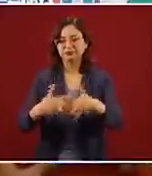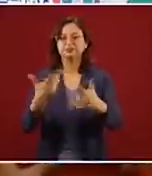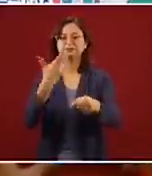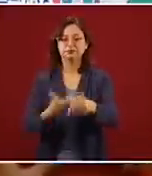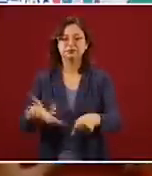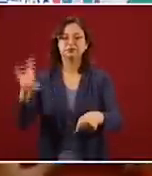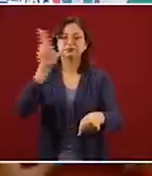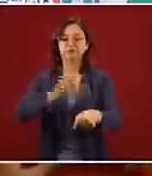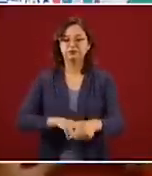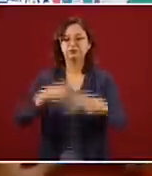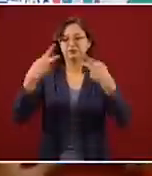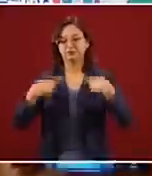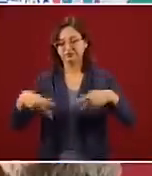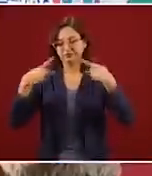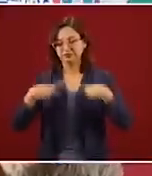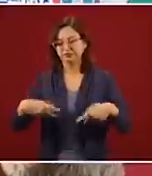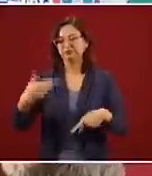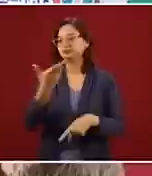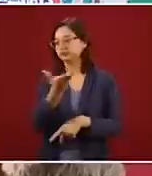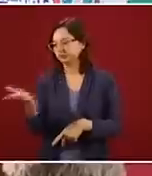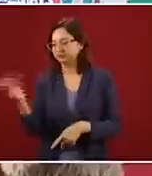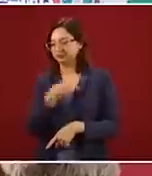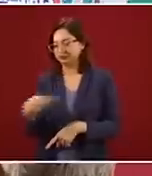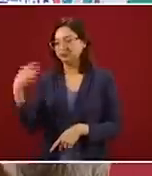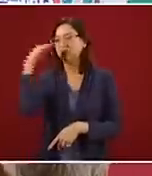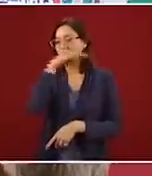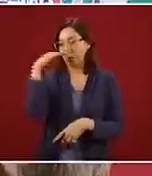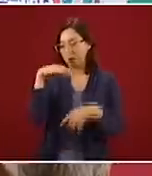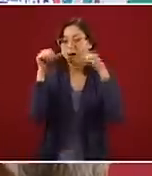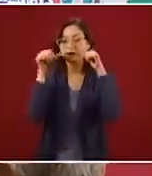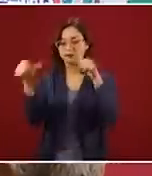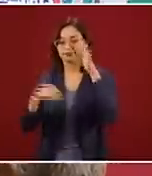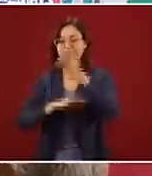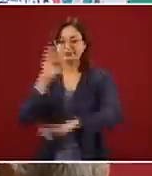donde se atiende de manera gratuita a la gente pobre.